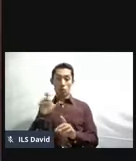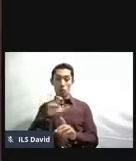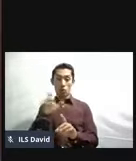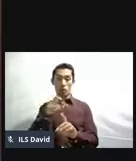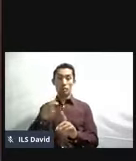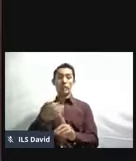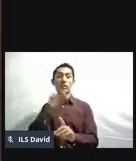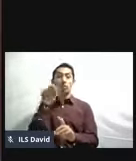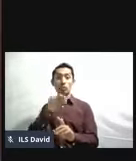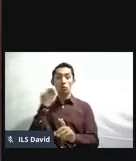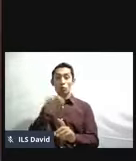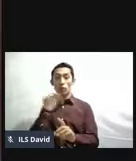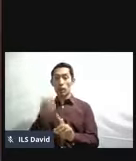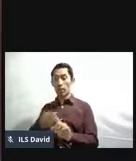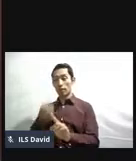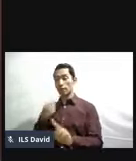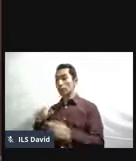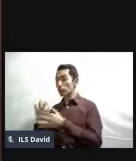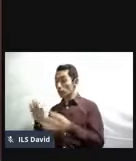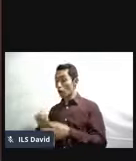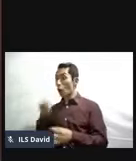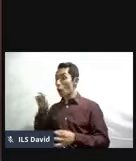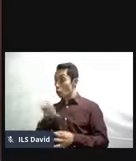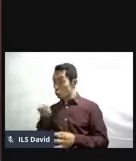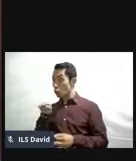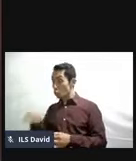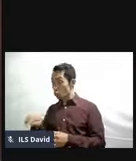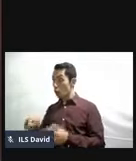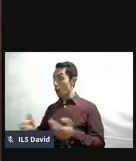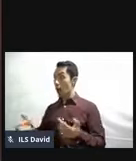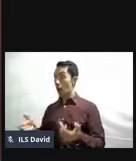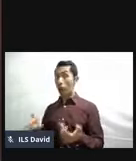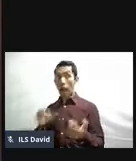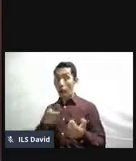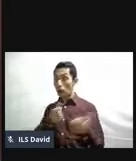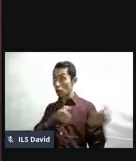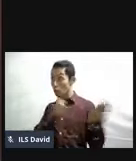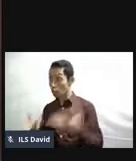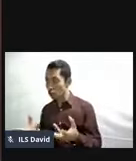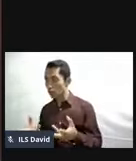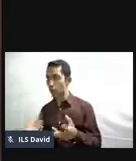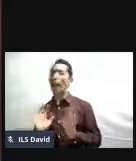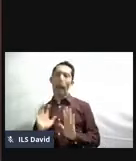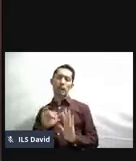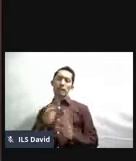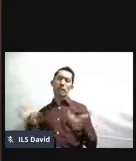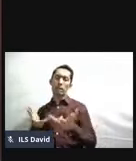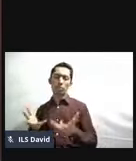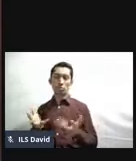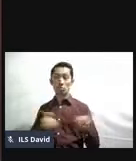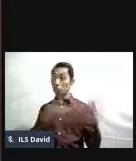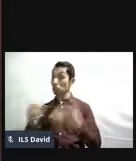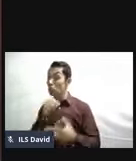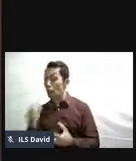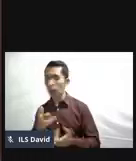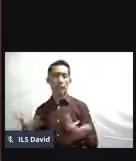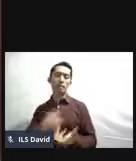escolar meritocrática, entonces llegamos a una etapa adulta donde necesitamos